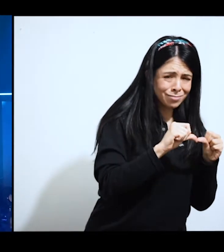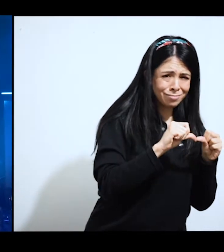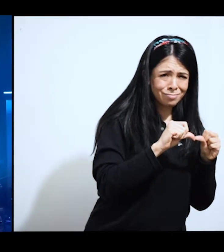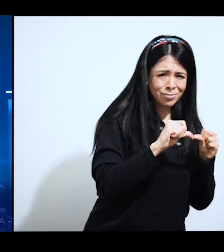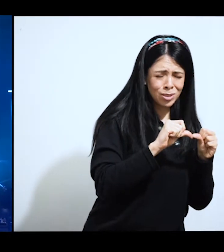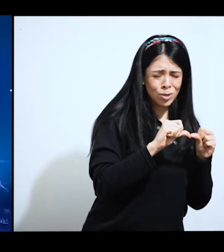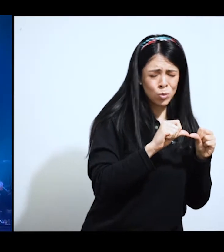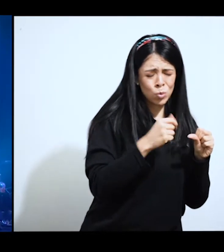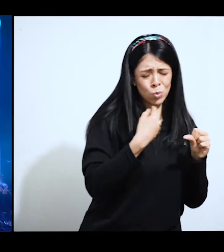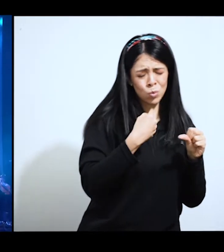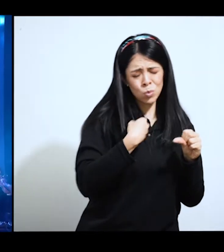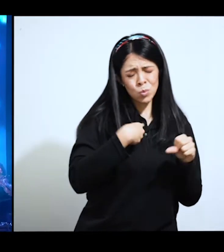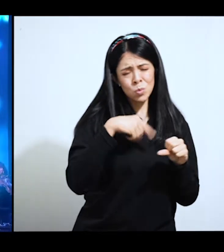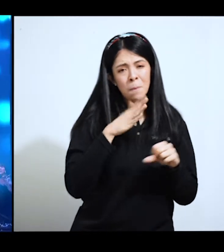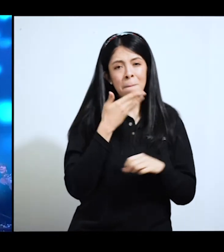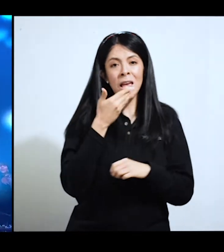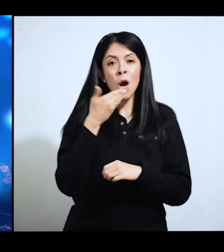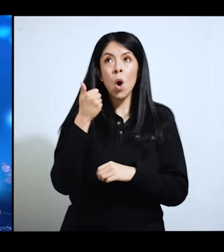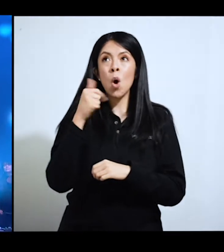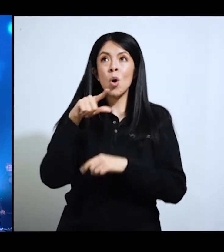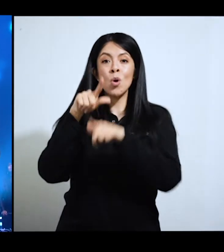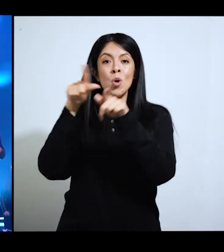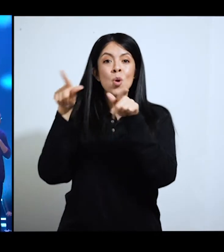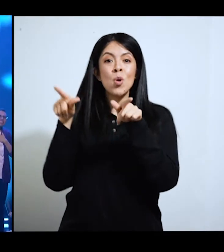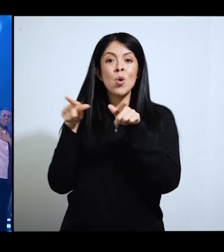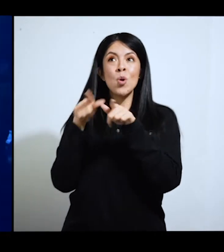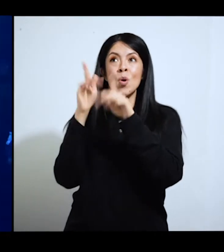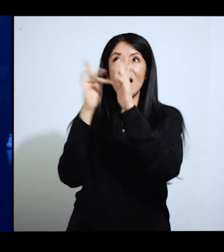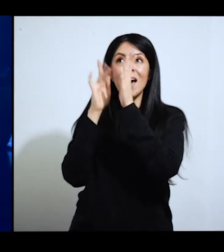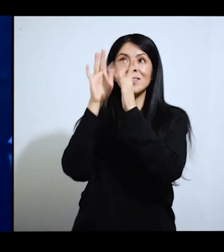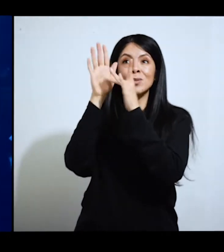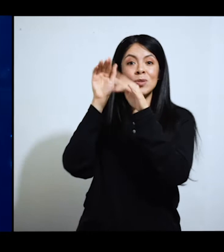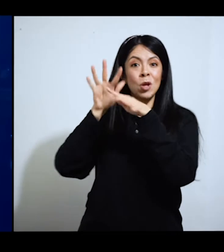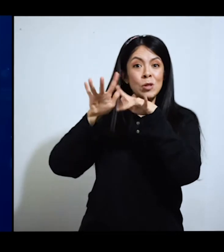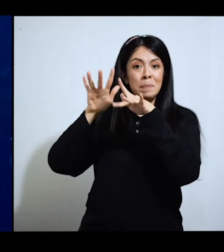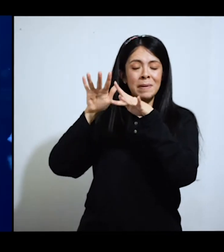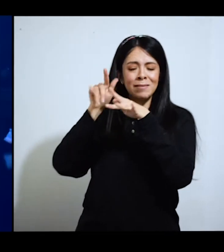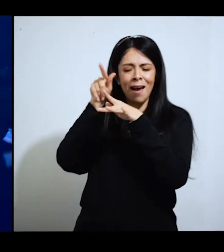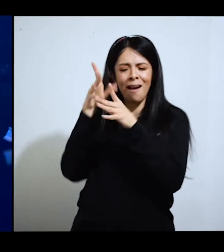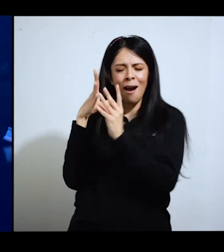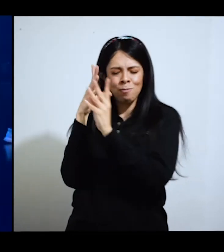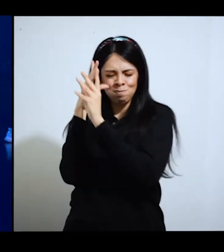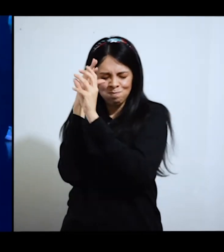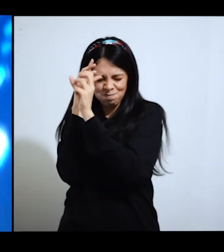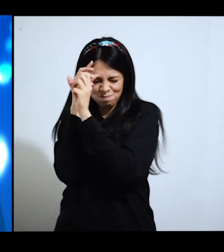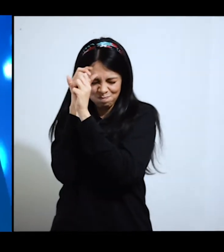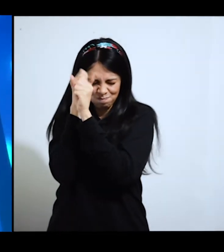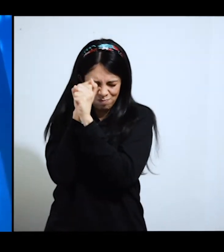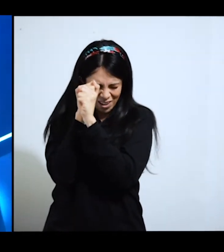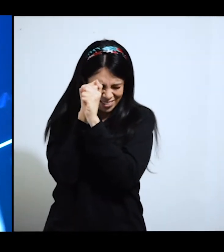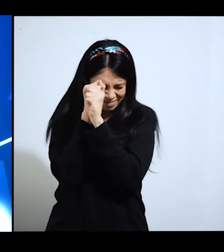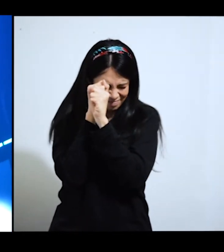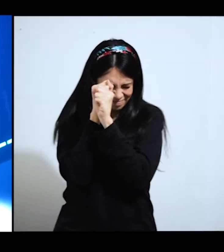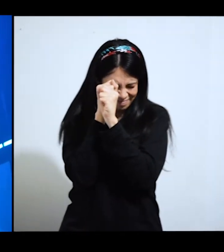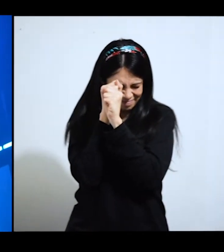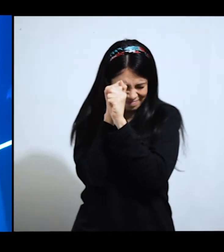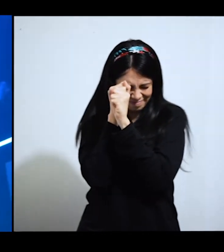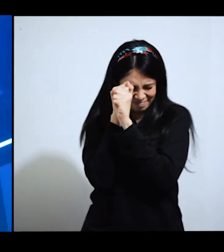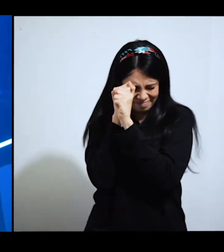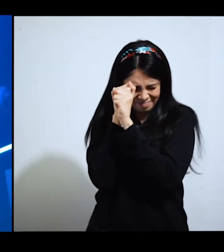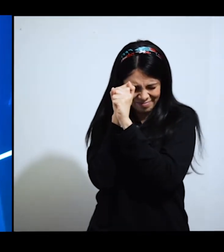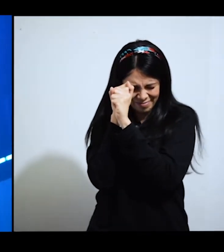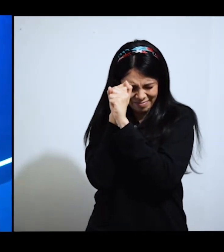que estar a tus pies, que estar, oh Señor. No hay